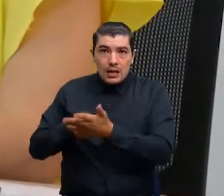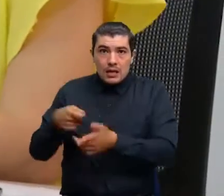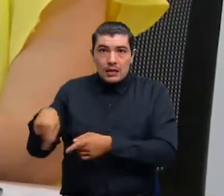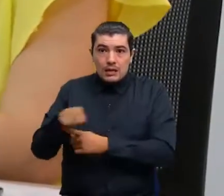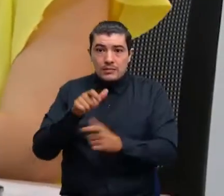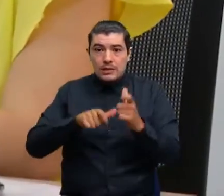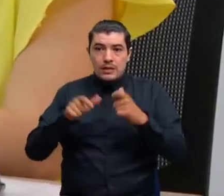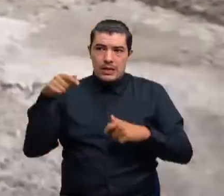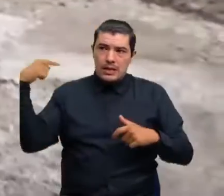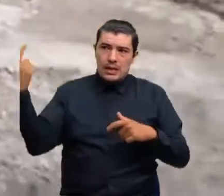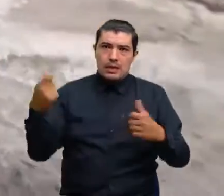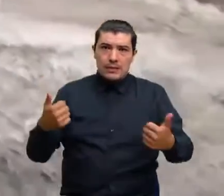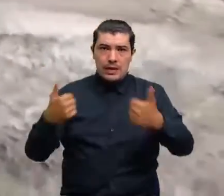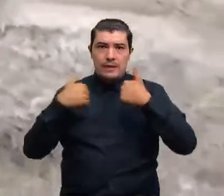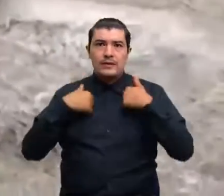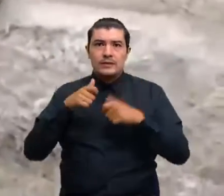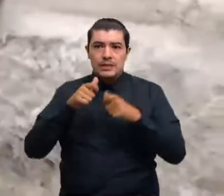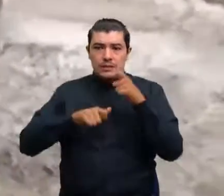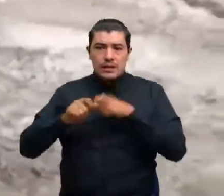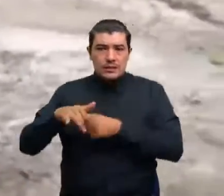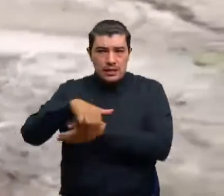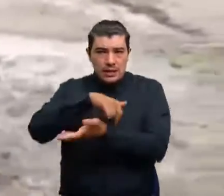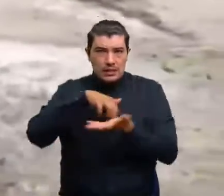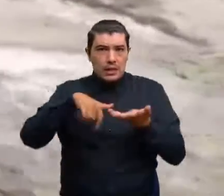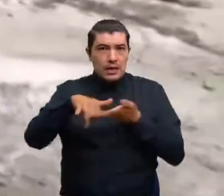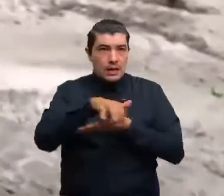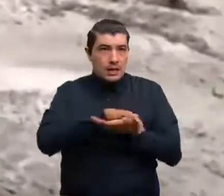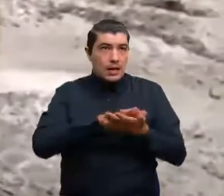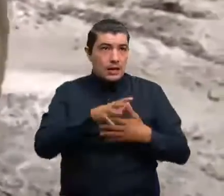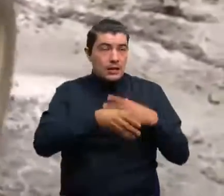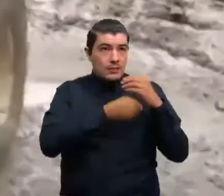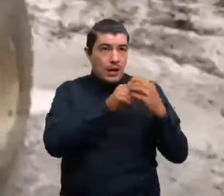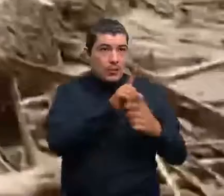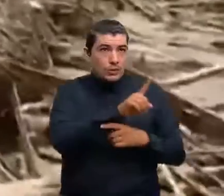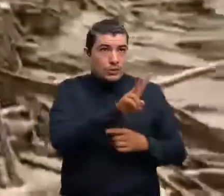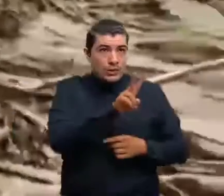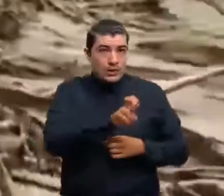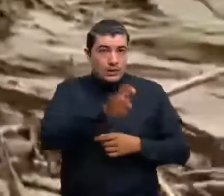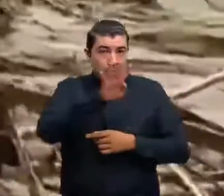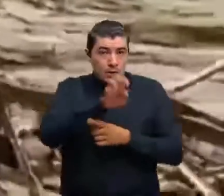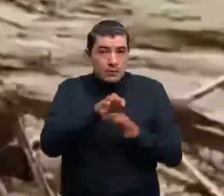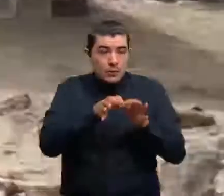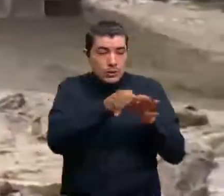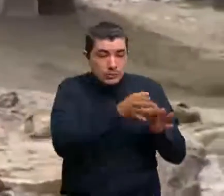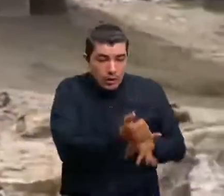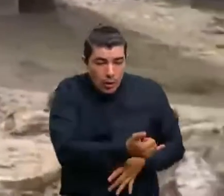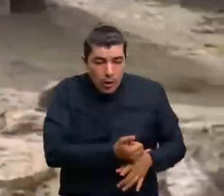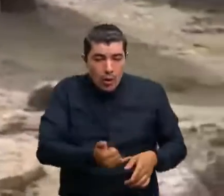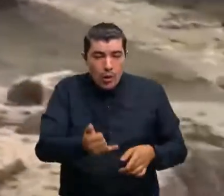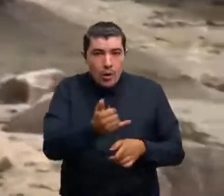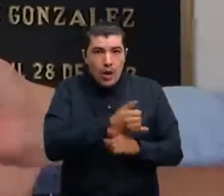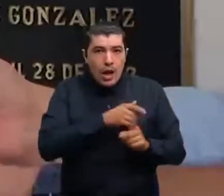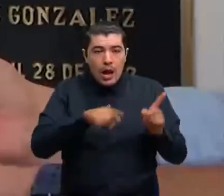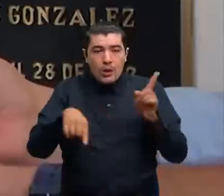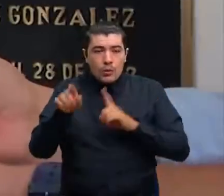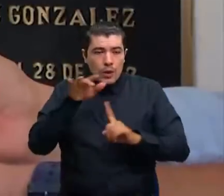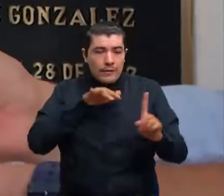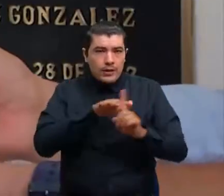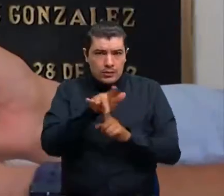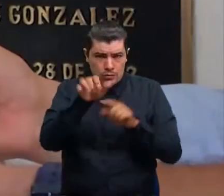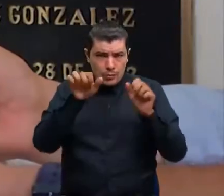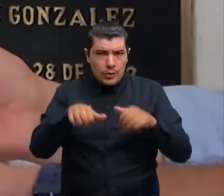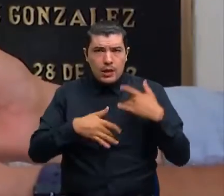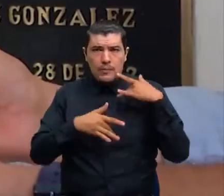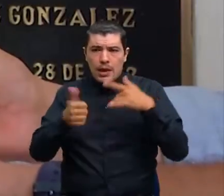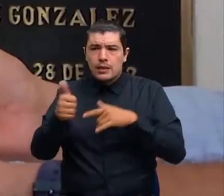centenares de colombianos que habitan en 179 municipios afectados por la ola invernal lo que puedan desde diez mil pesos en